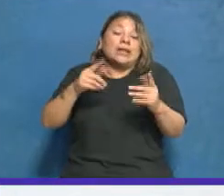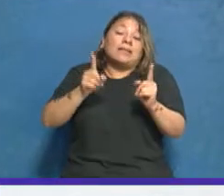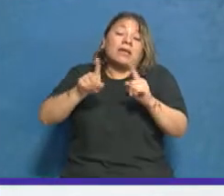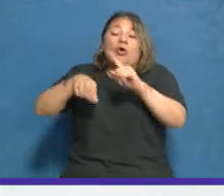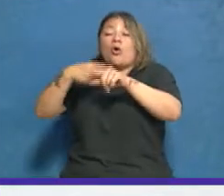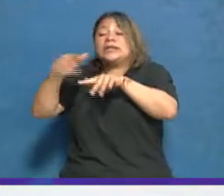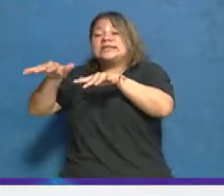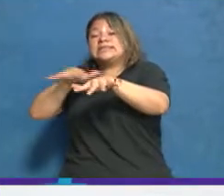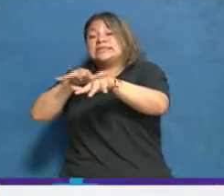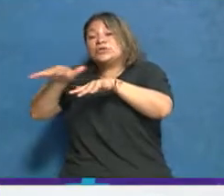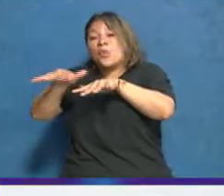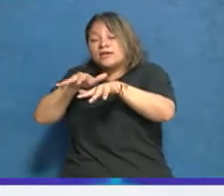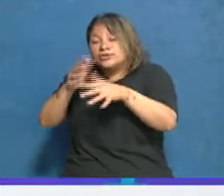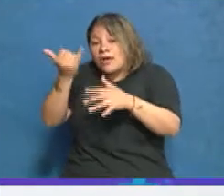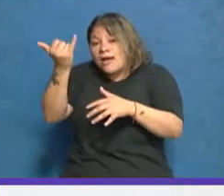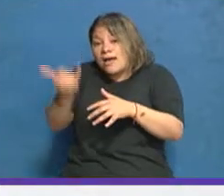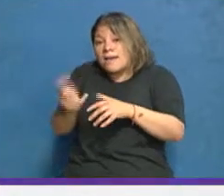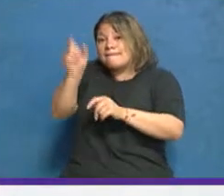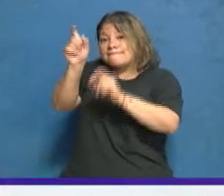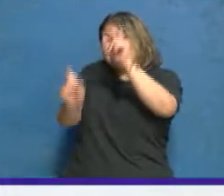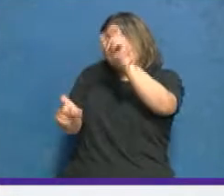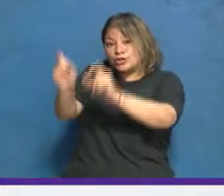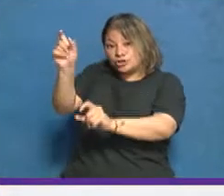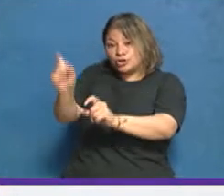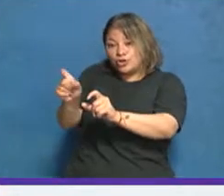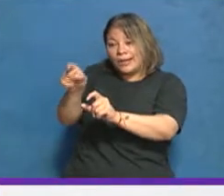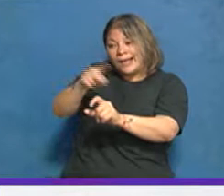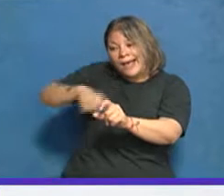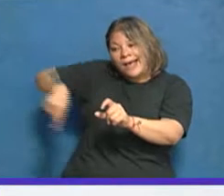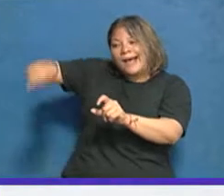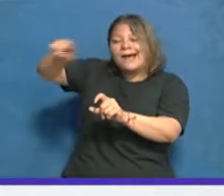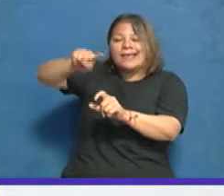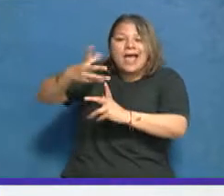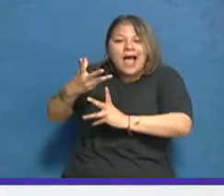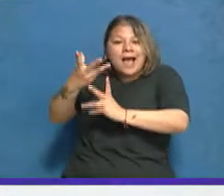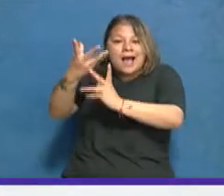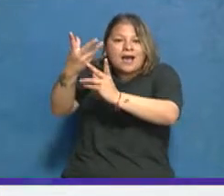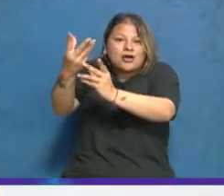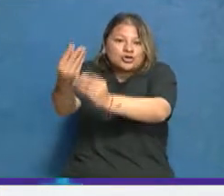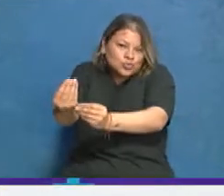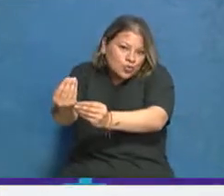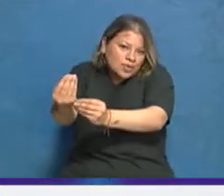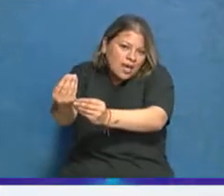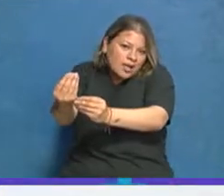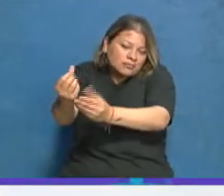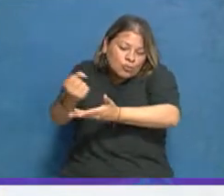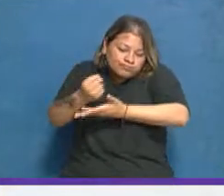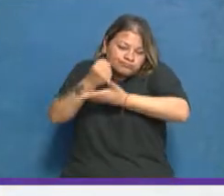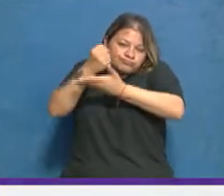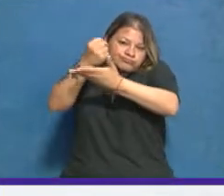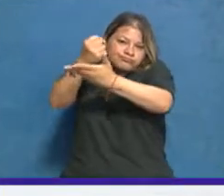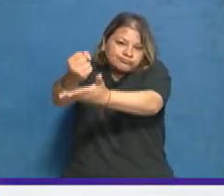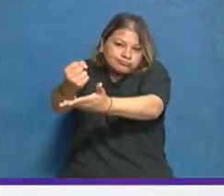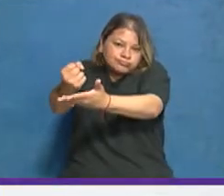otras realidades en donde habrá personas a las cuales se las contemplará en alguna de todas estas, de